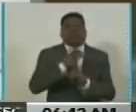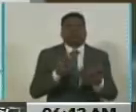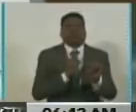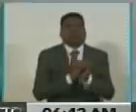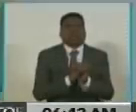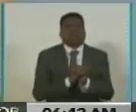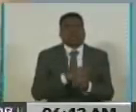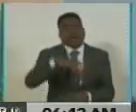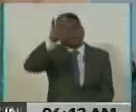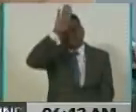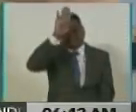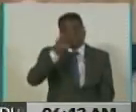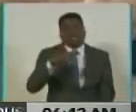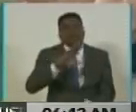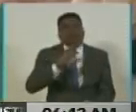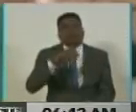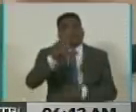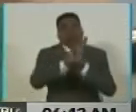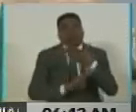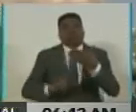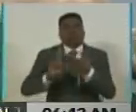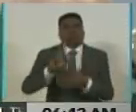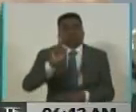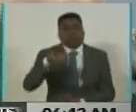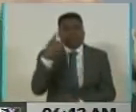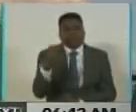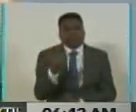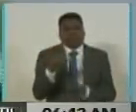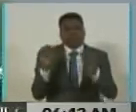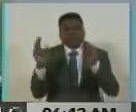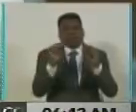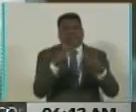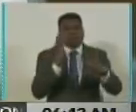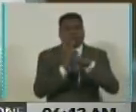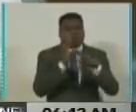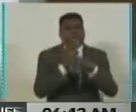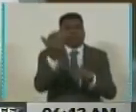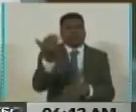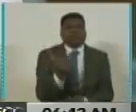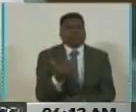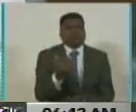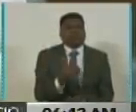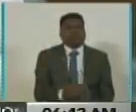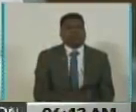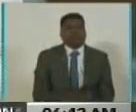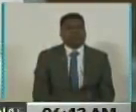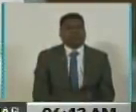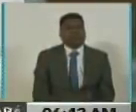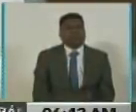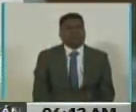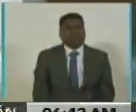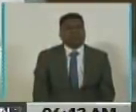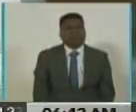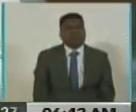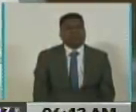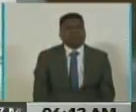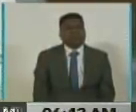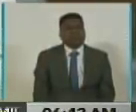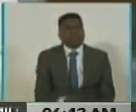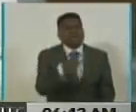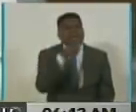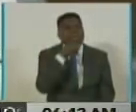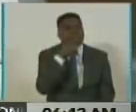tanto el Vaticano como la UNASUR. De eso vamos a conversar. En la próxima parte tenemos que hacer una pausa, pero recordar, Mariclin, cuáles son nuestras redes sociales y también recordar la